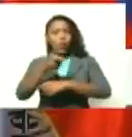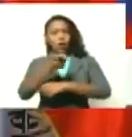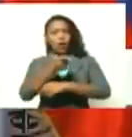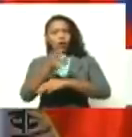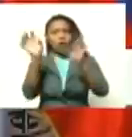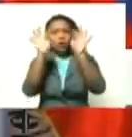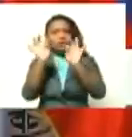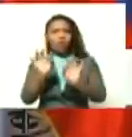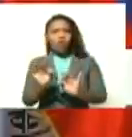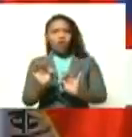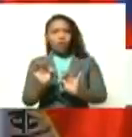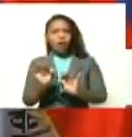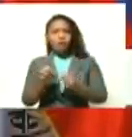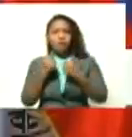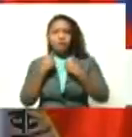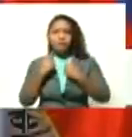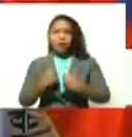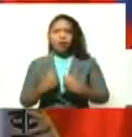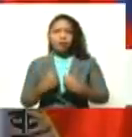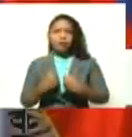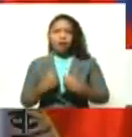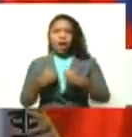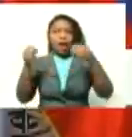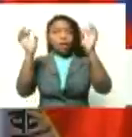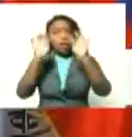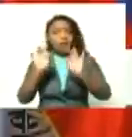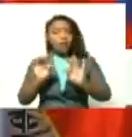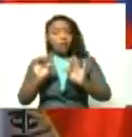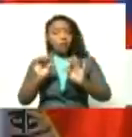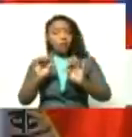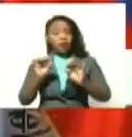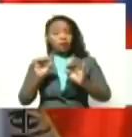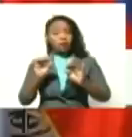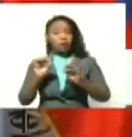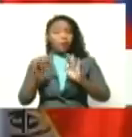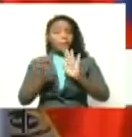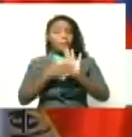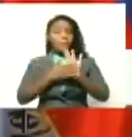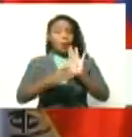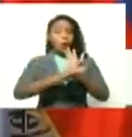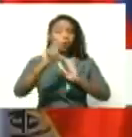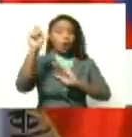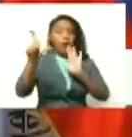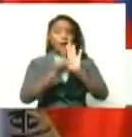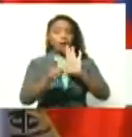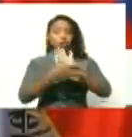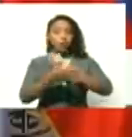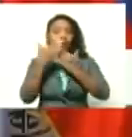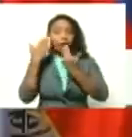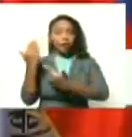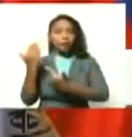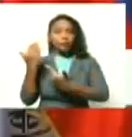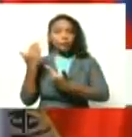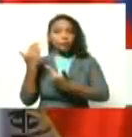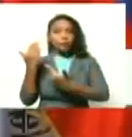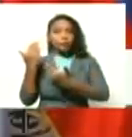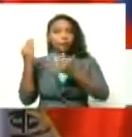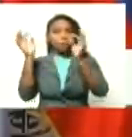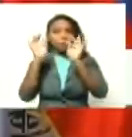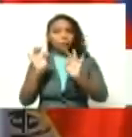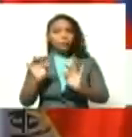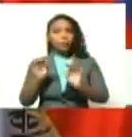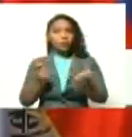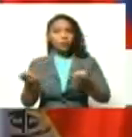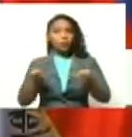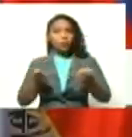manera estricta, de manera severa, pero apegado a la Constitución, a la ley, este tipo de